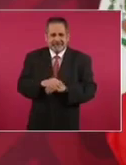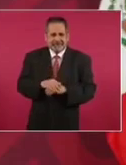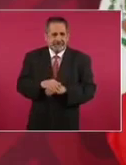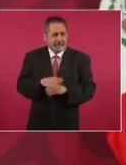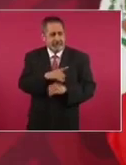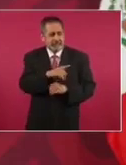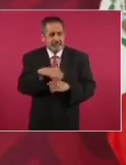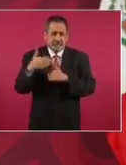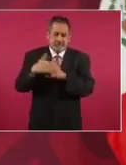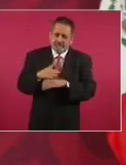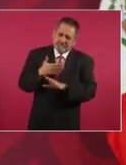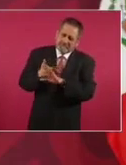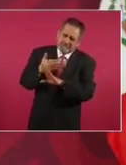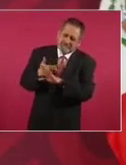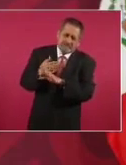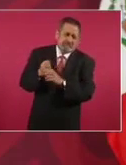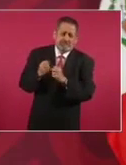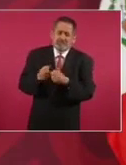golpes